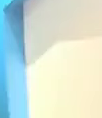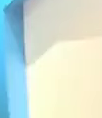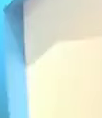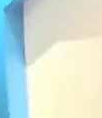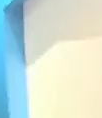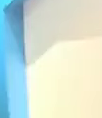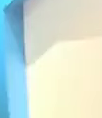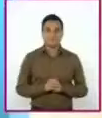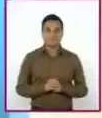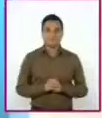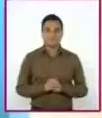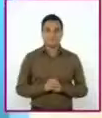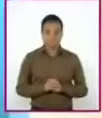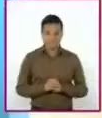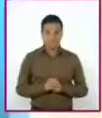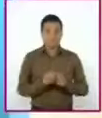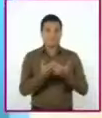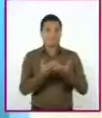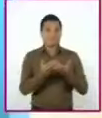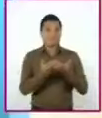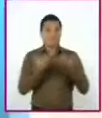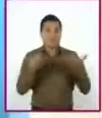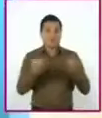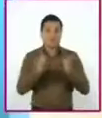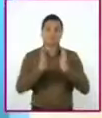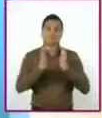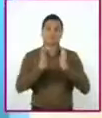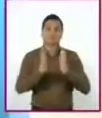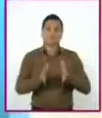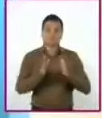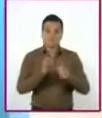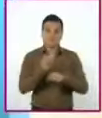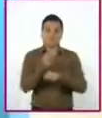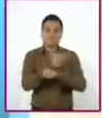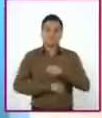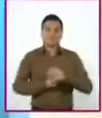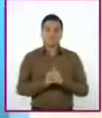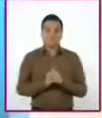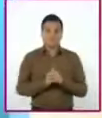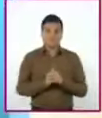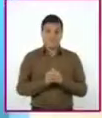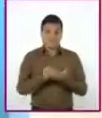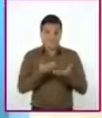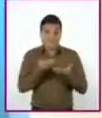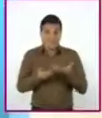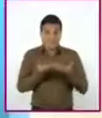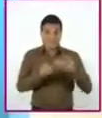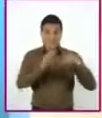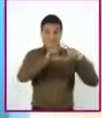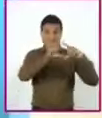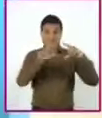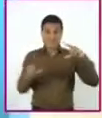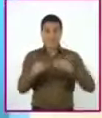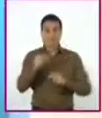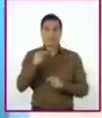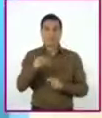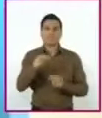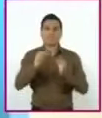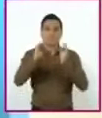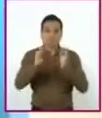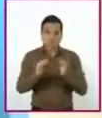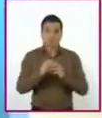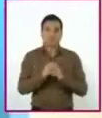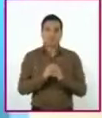Pues bien, ahora queda claro que nuestro territorio, llamado actualmente Estados Unidos Mexicanos